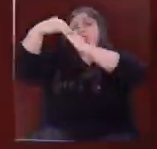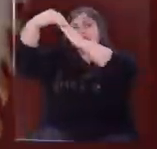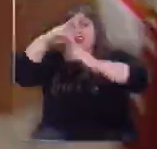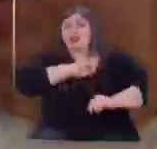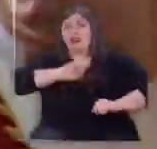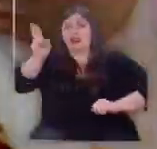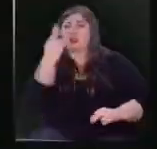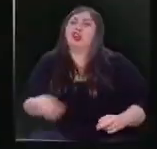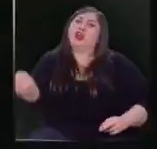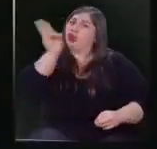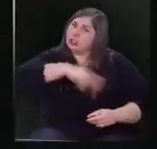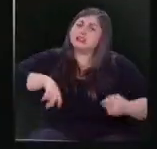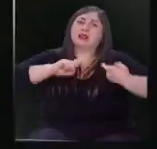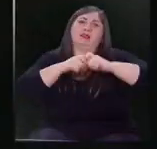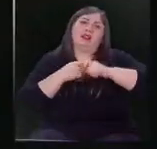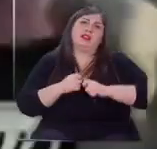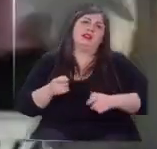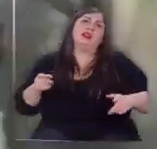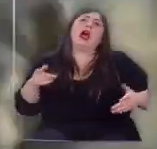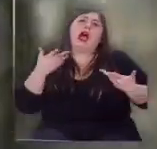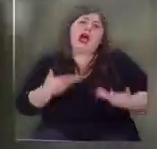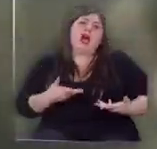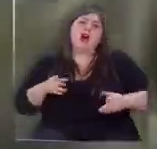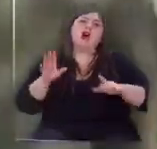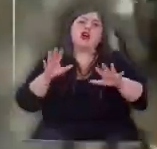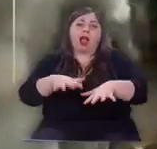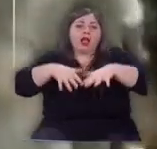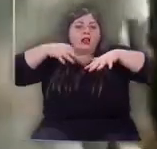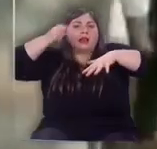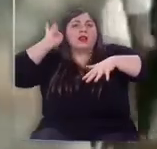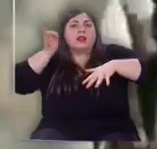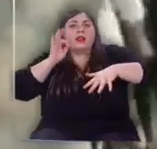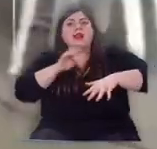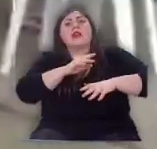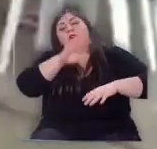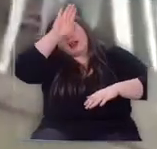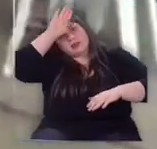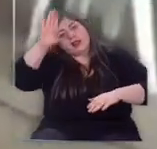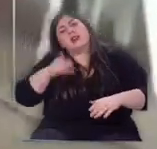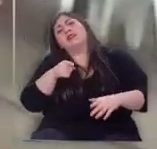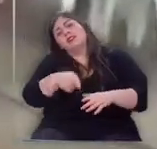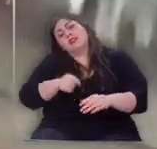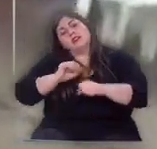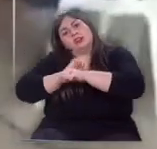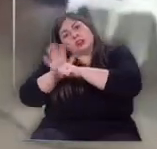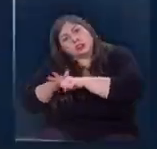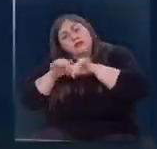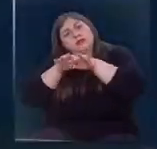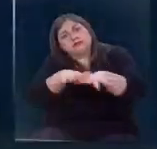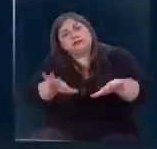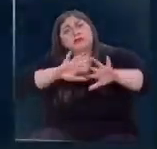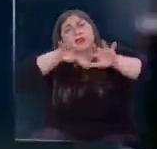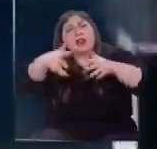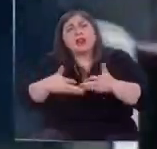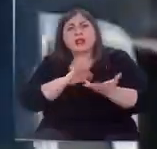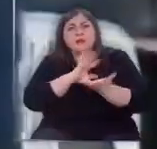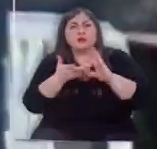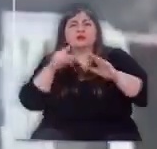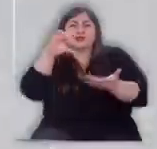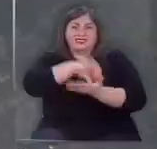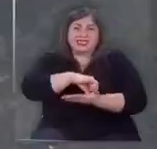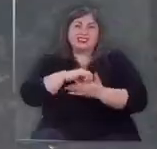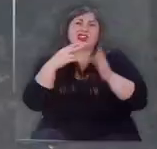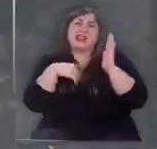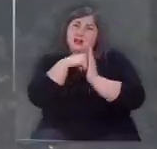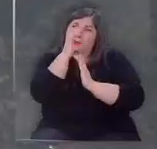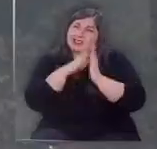religioso, volvió al debate público ahora por animar cultos evangélicos en plena pandemia. Un centro de eventos en La Pintana arrendado para recibir a su iglesia